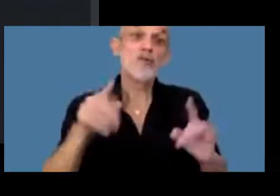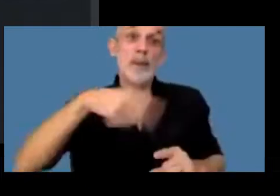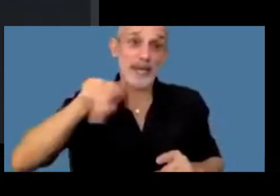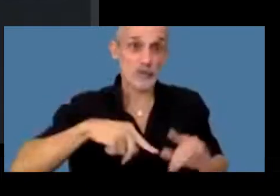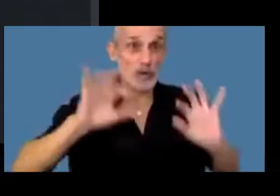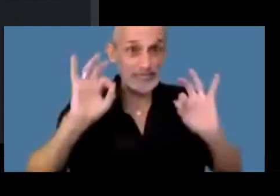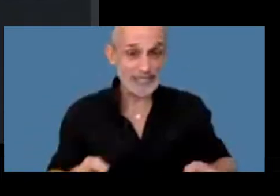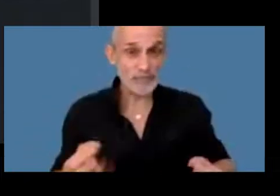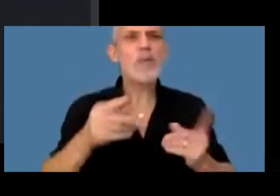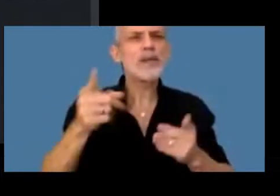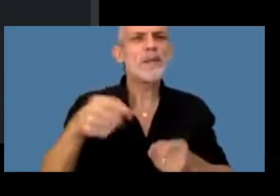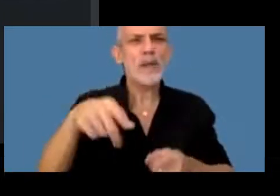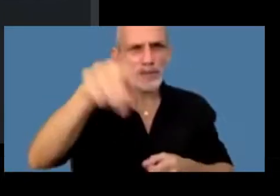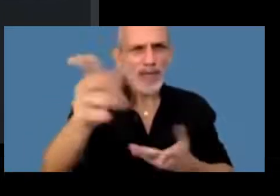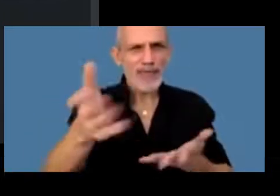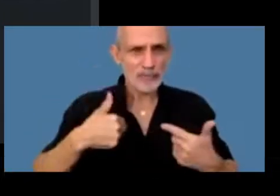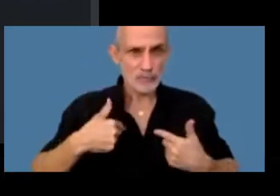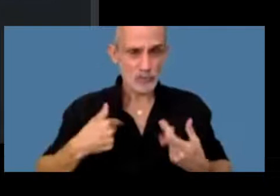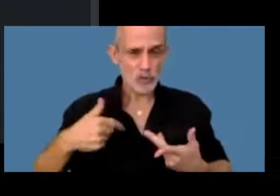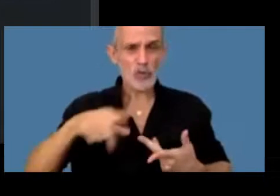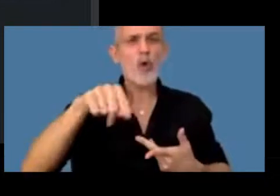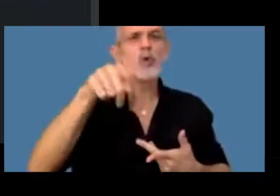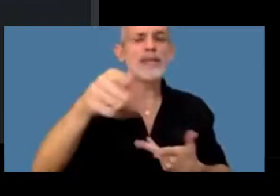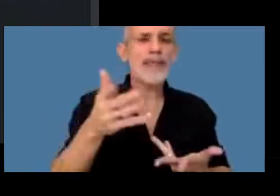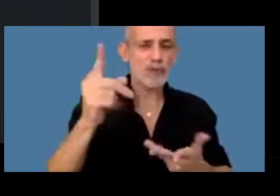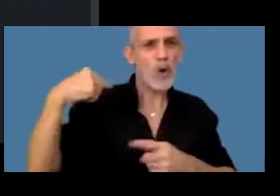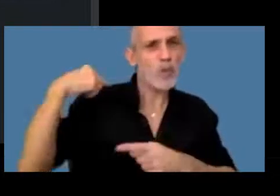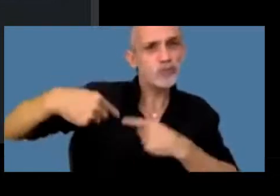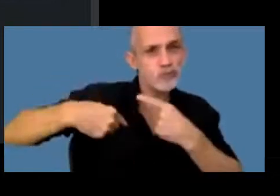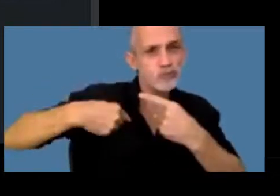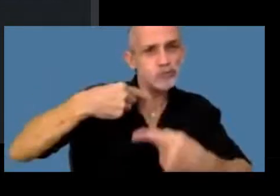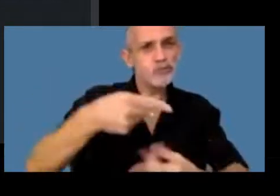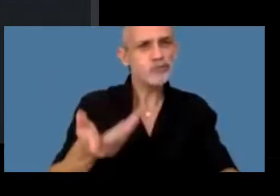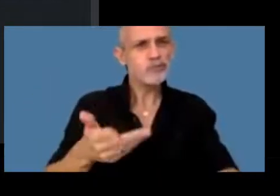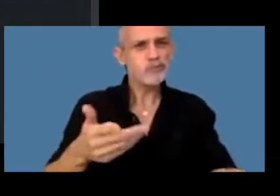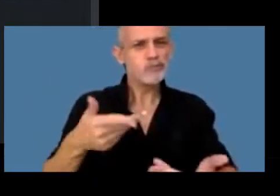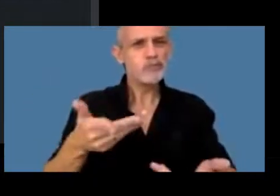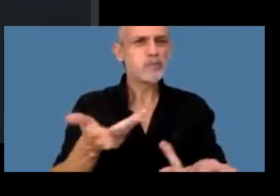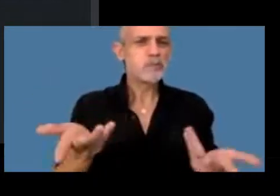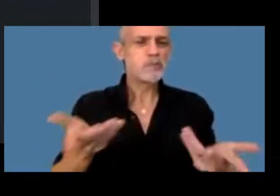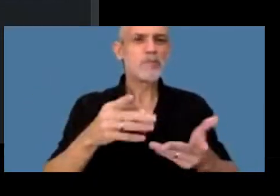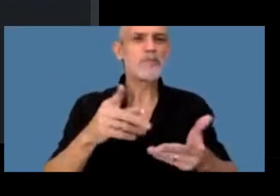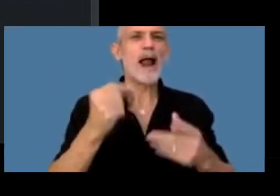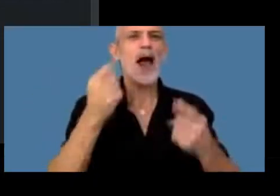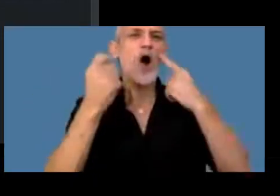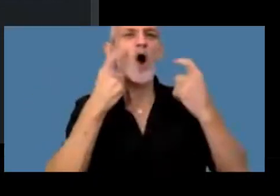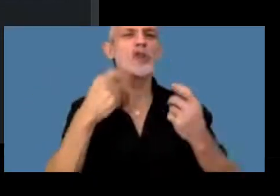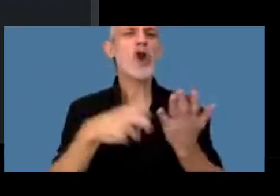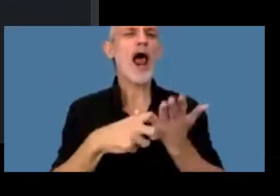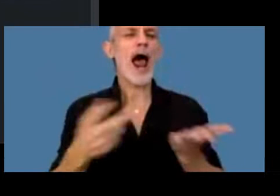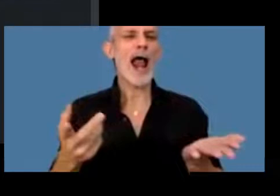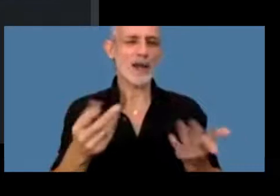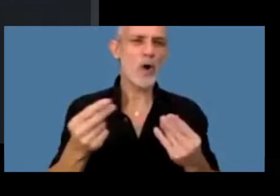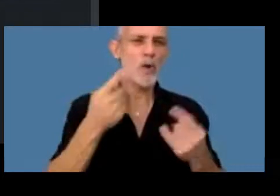para que lo usen ustedes, digamos, ¿no? O los que vengan sucediéndonos a ustedes y a nosotros, digamos, en la tarea de controladores, digamos, ¿no? De verificadores,